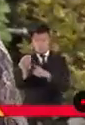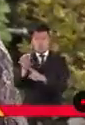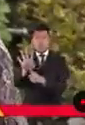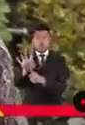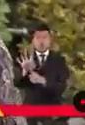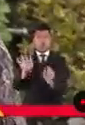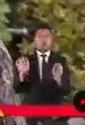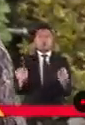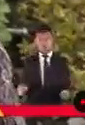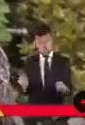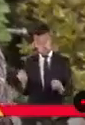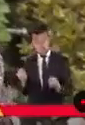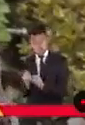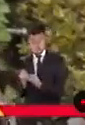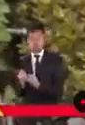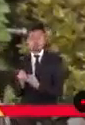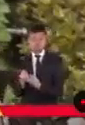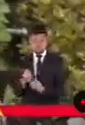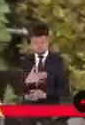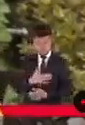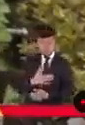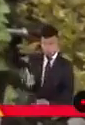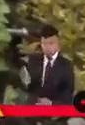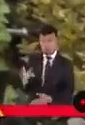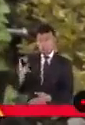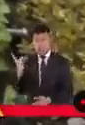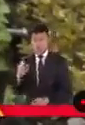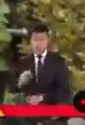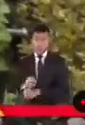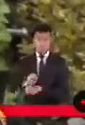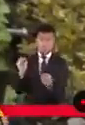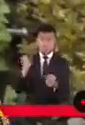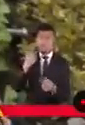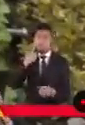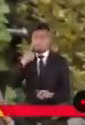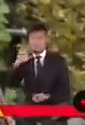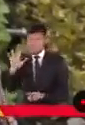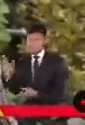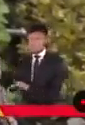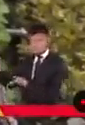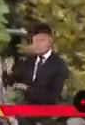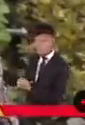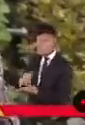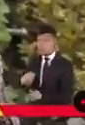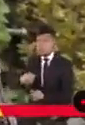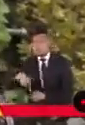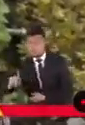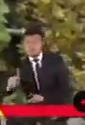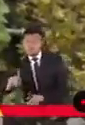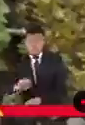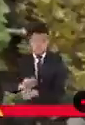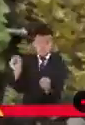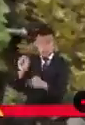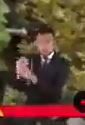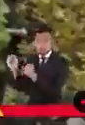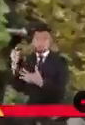capacidad de prestarse para hacer algún tipo de outsourcing para eventos terroristas. Por eso